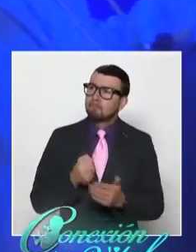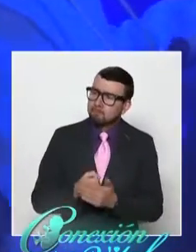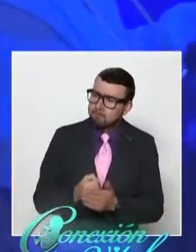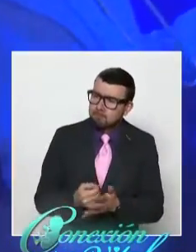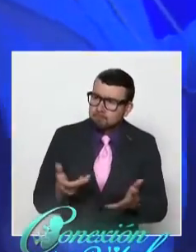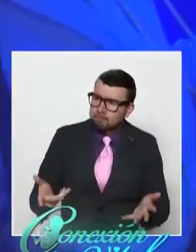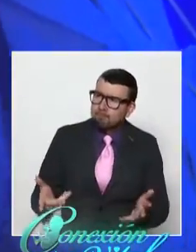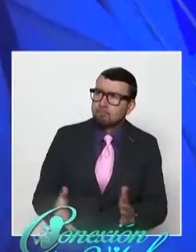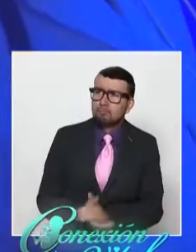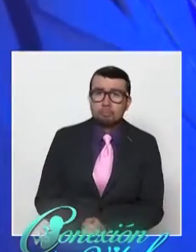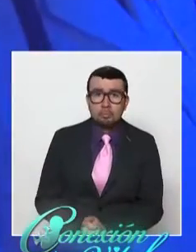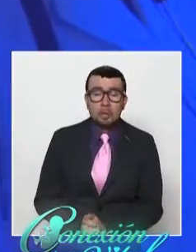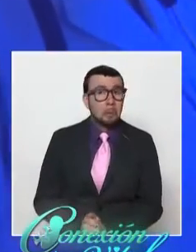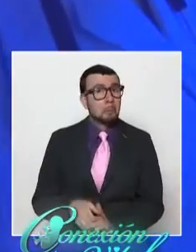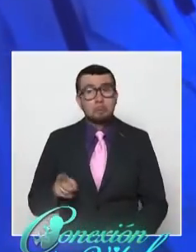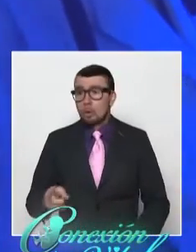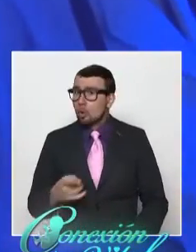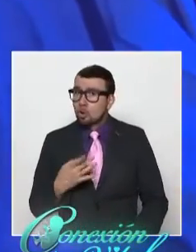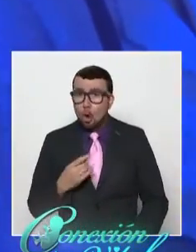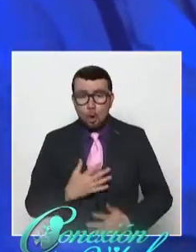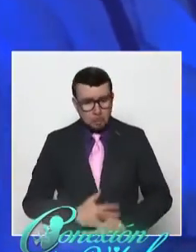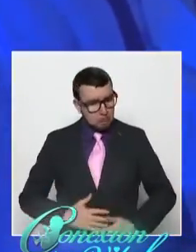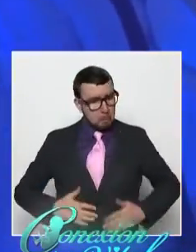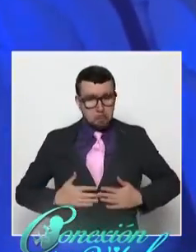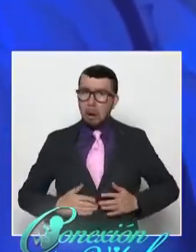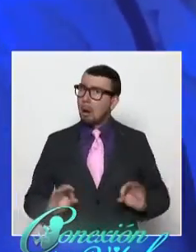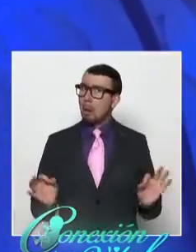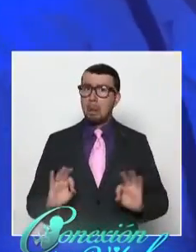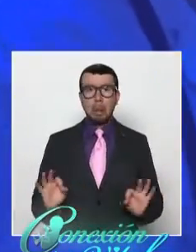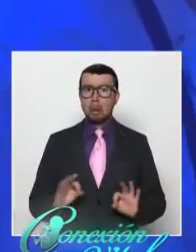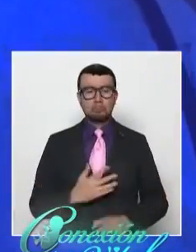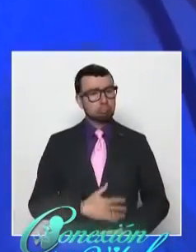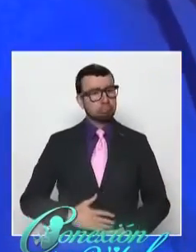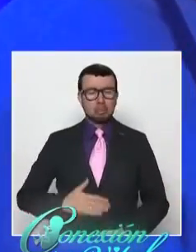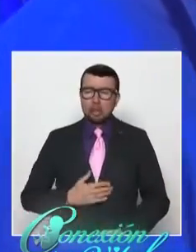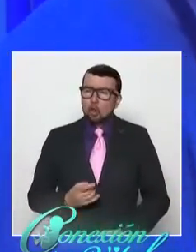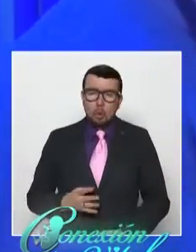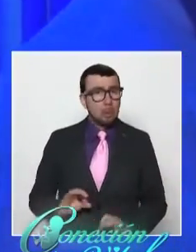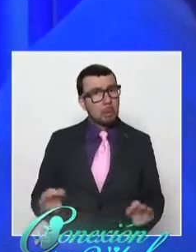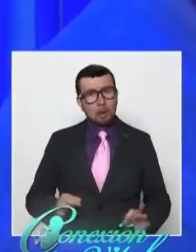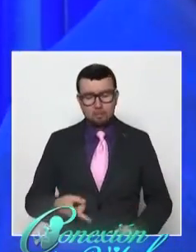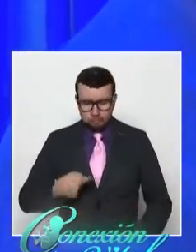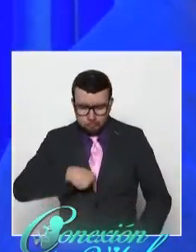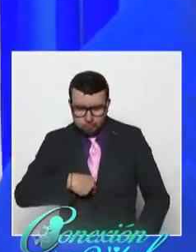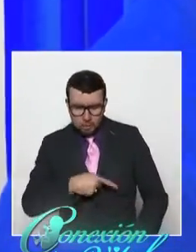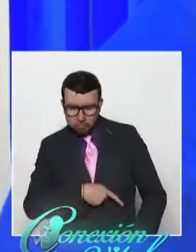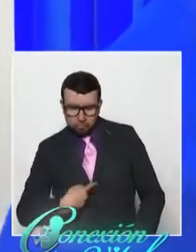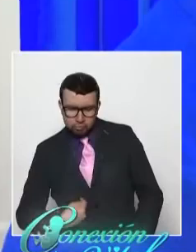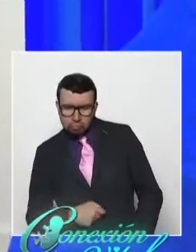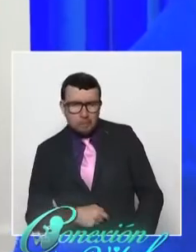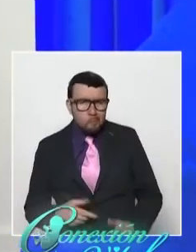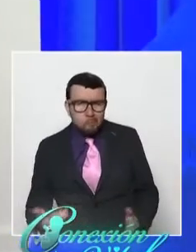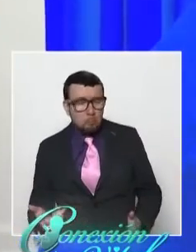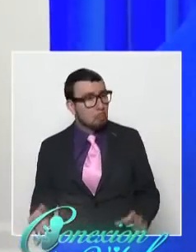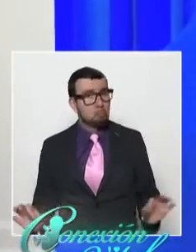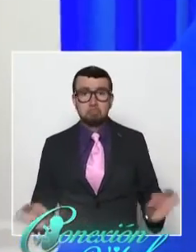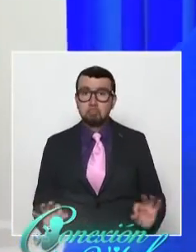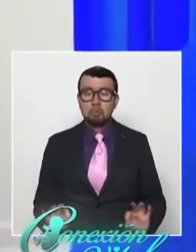días. No hay dolor abdominal, no hay ninguna otra sintomatología gastrointestinal que acompañe el cuadro